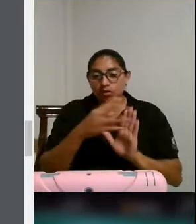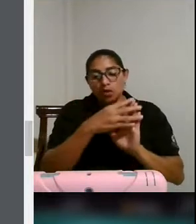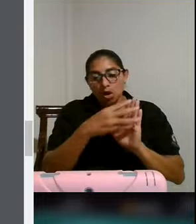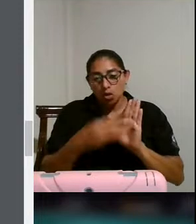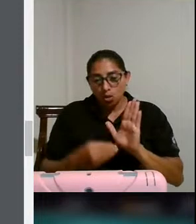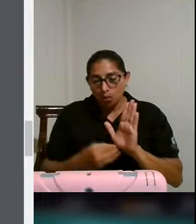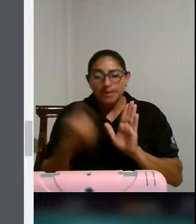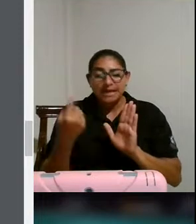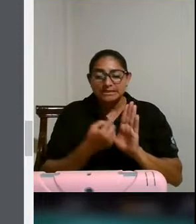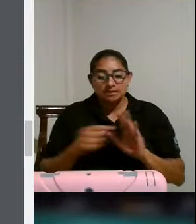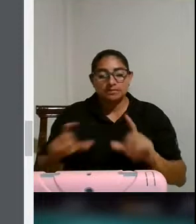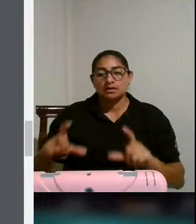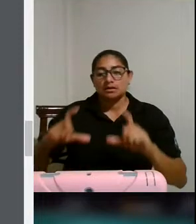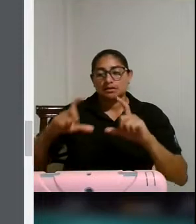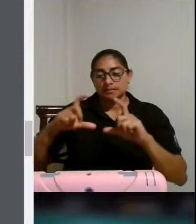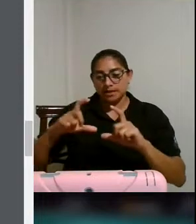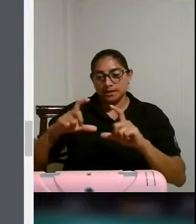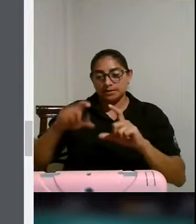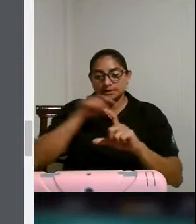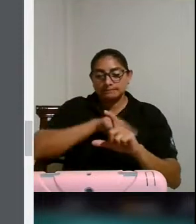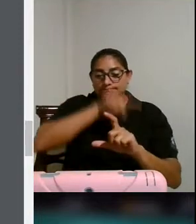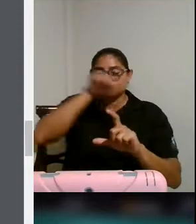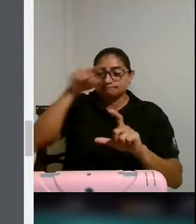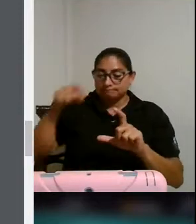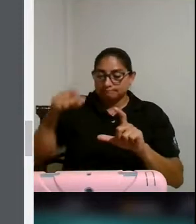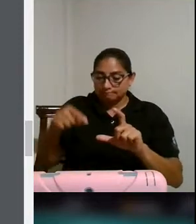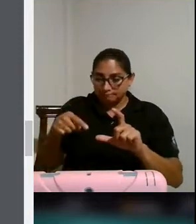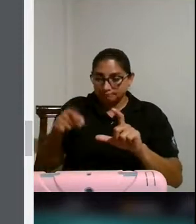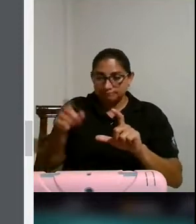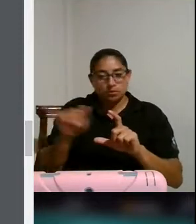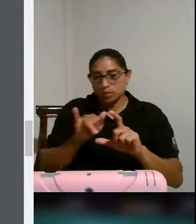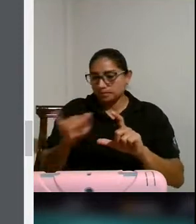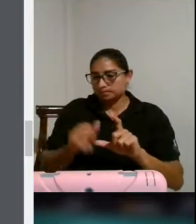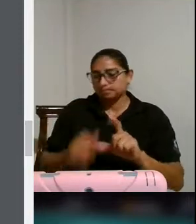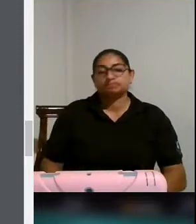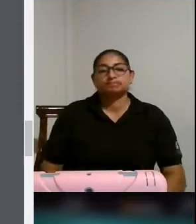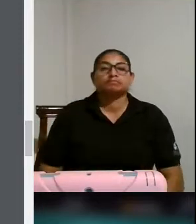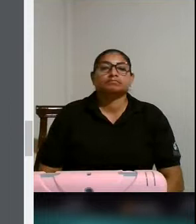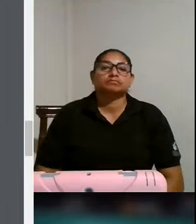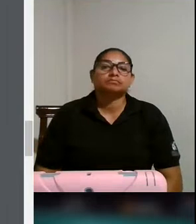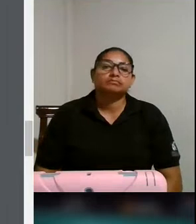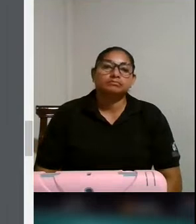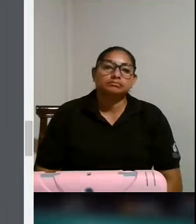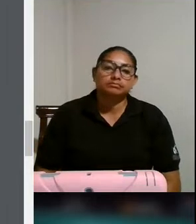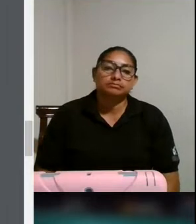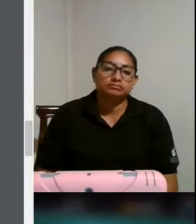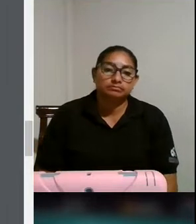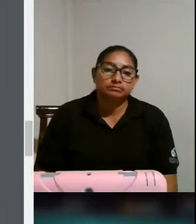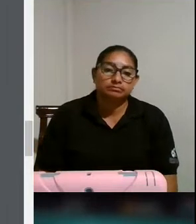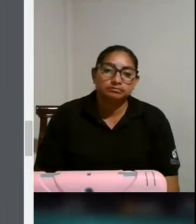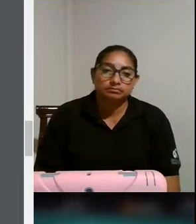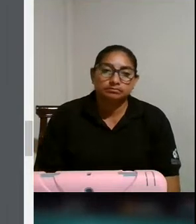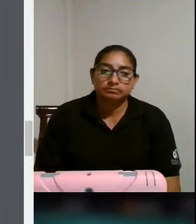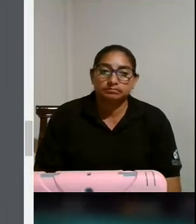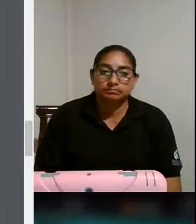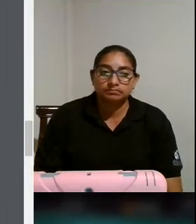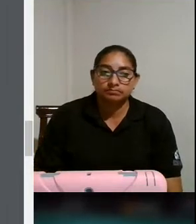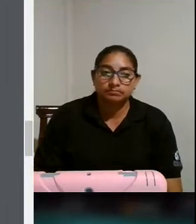paréntesis. ¿Y qué es lo que hacemos ahora? Ven que es un trabajo algebraico, ¿verdad? Digamos ya el cálculo